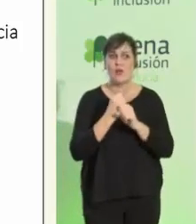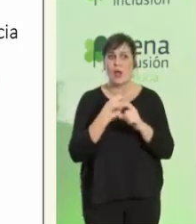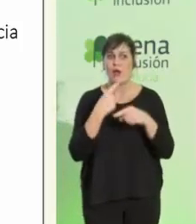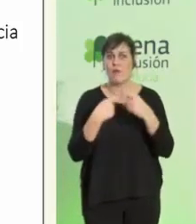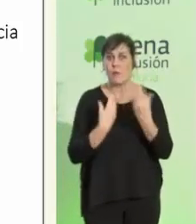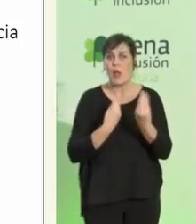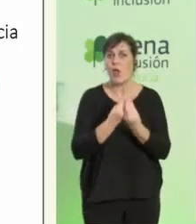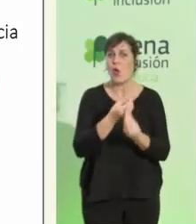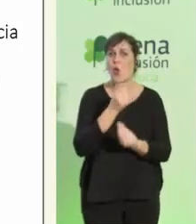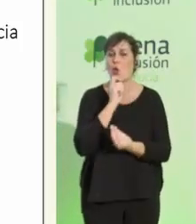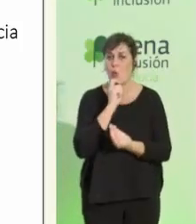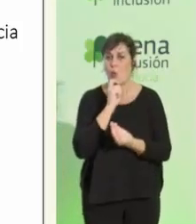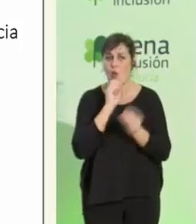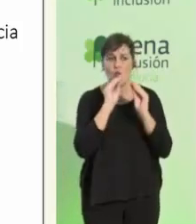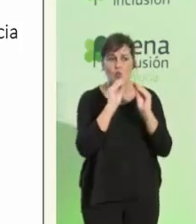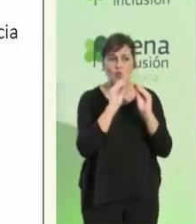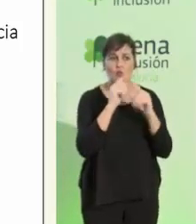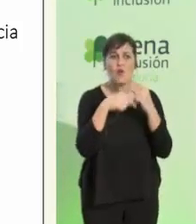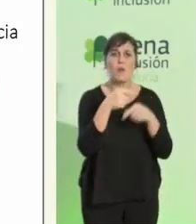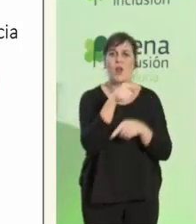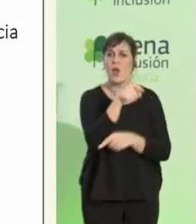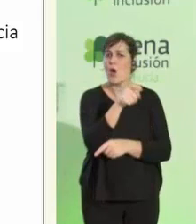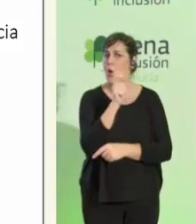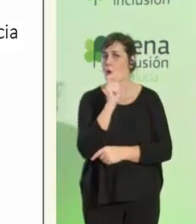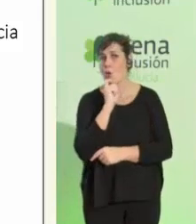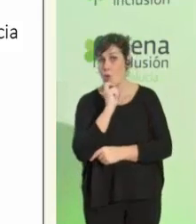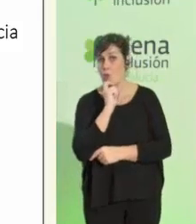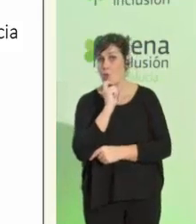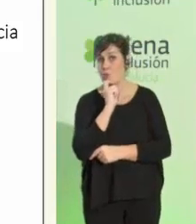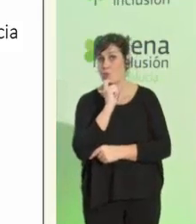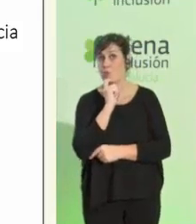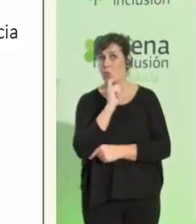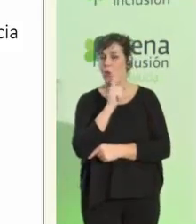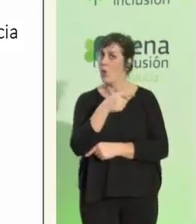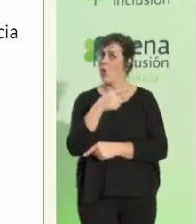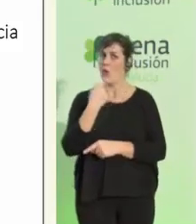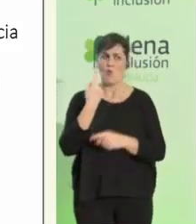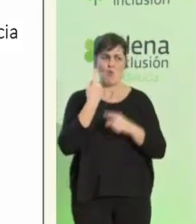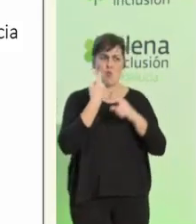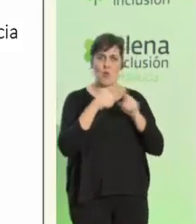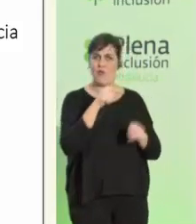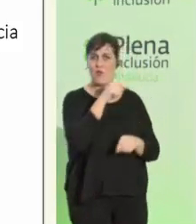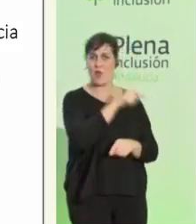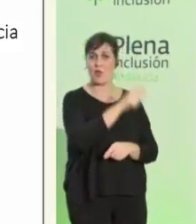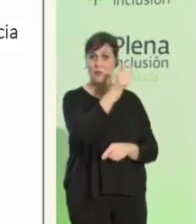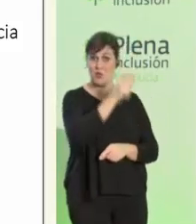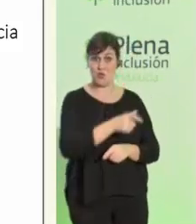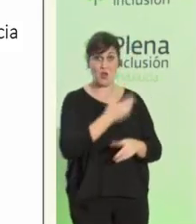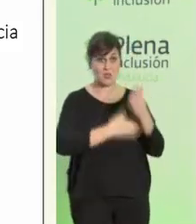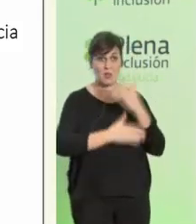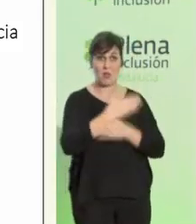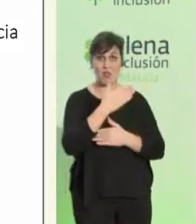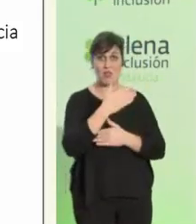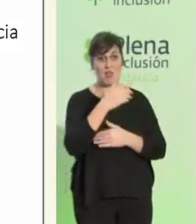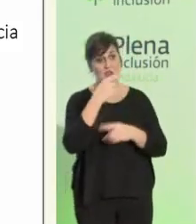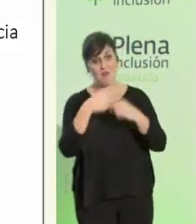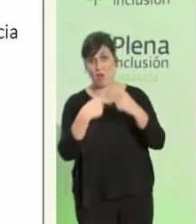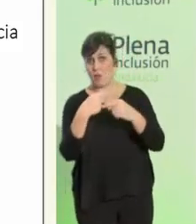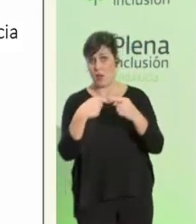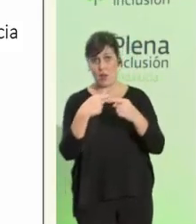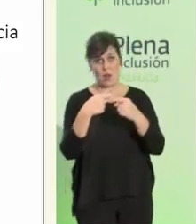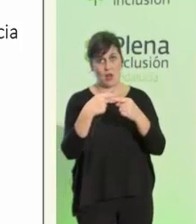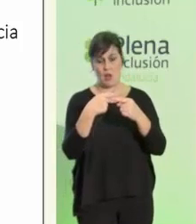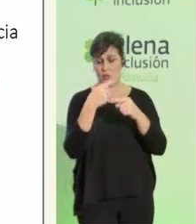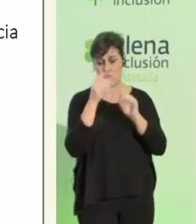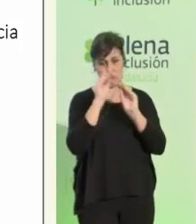tipo de formación hay que dar a esas familias. La formación de los familiares es muy distinta a la de la persona con discapacidad.